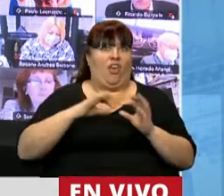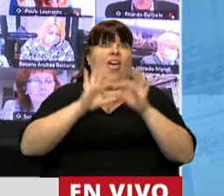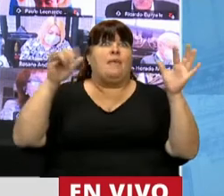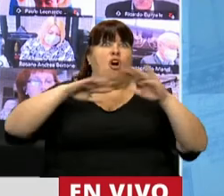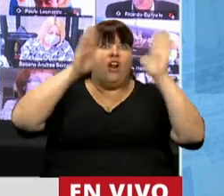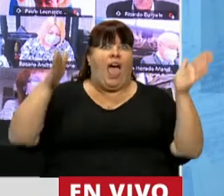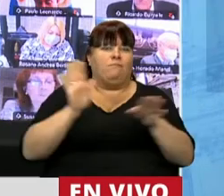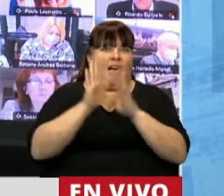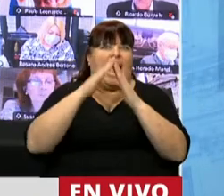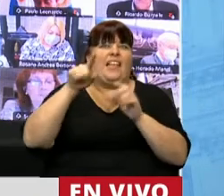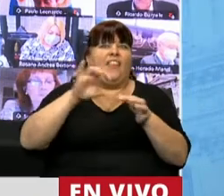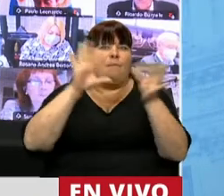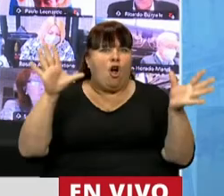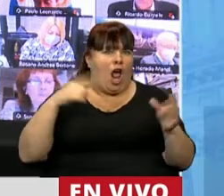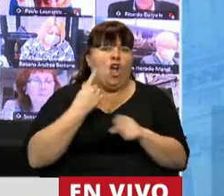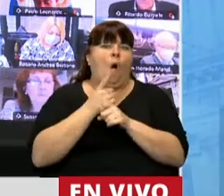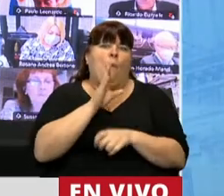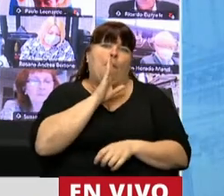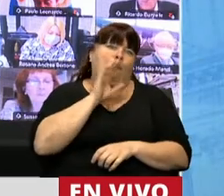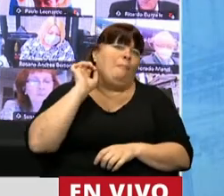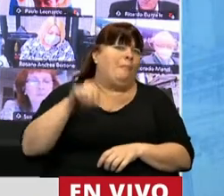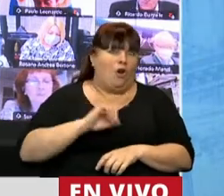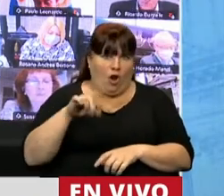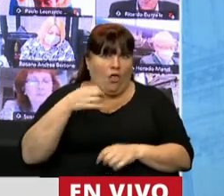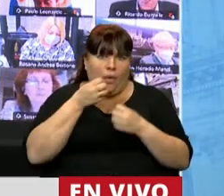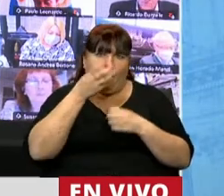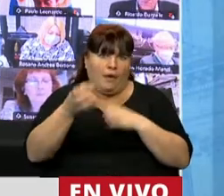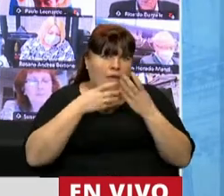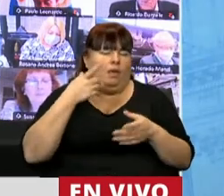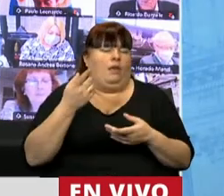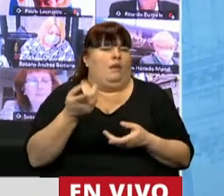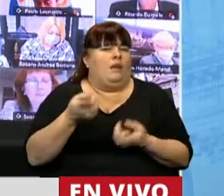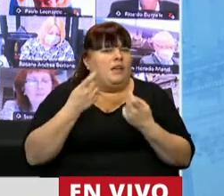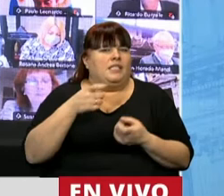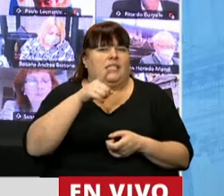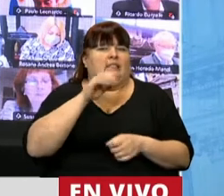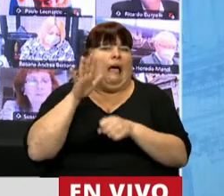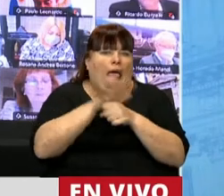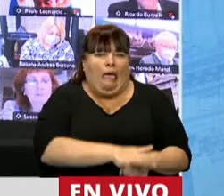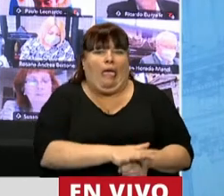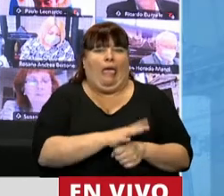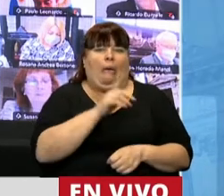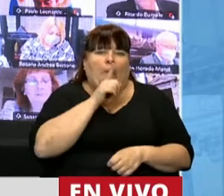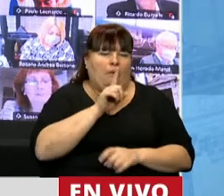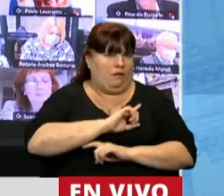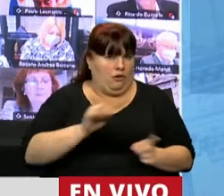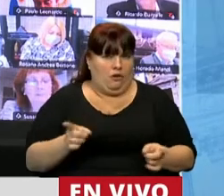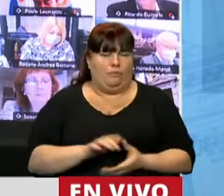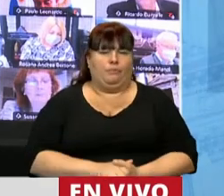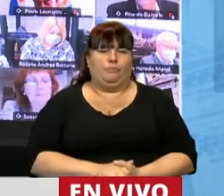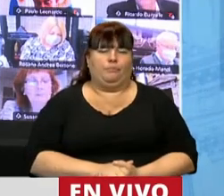democracia no podemos permanecer en silencio ante esta pretensión de silenciar y amedrentar